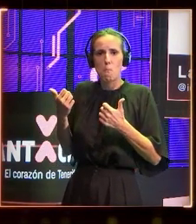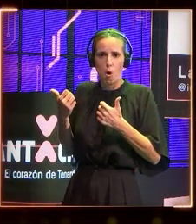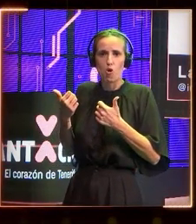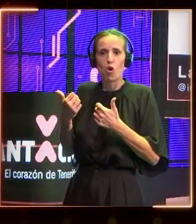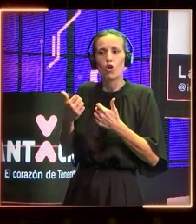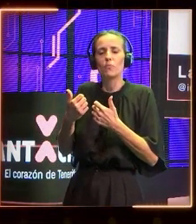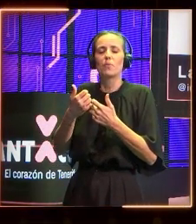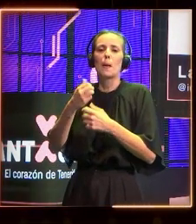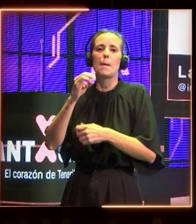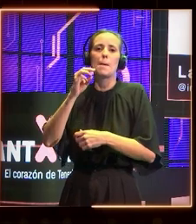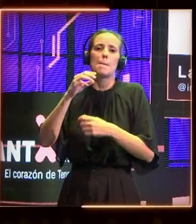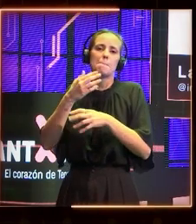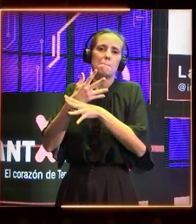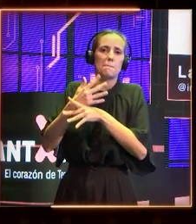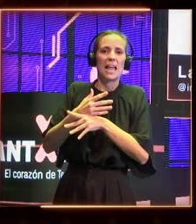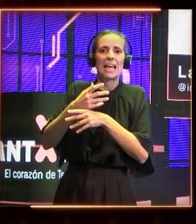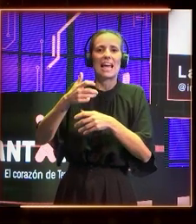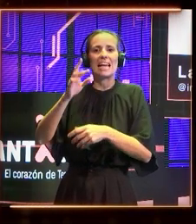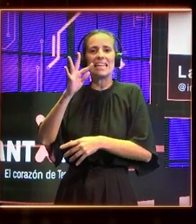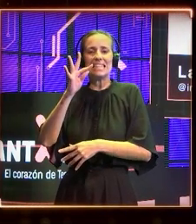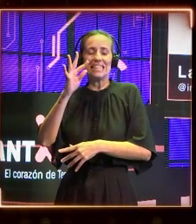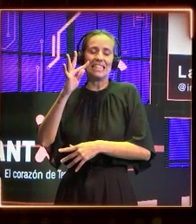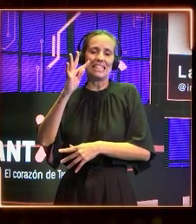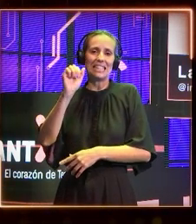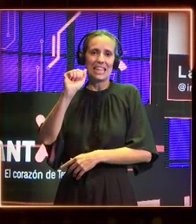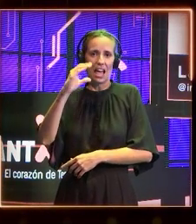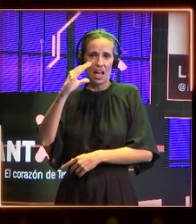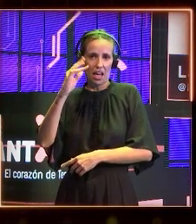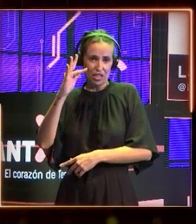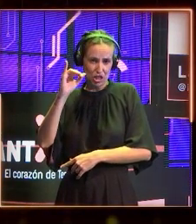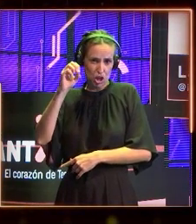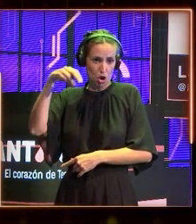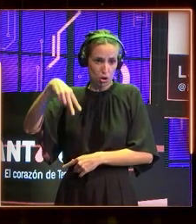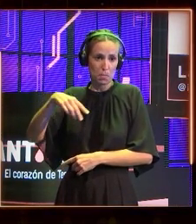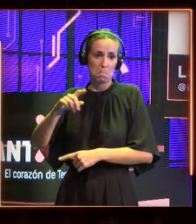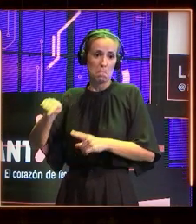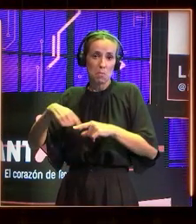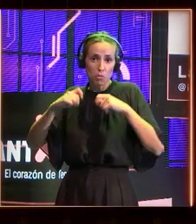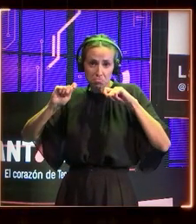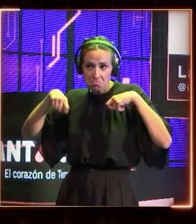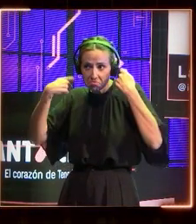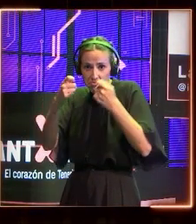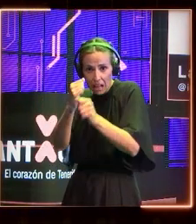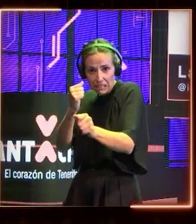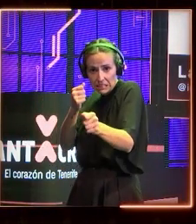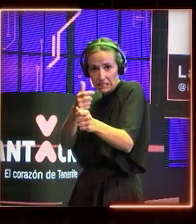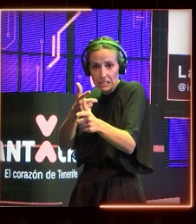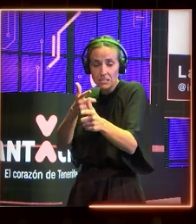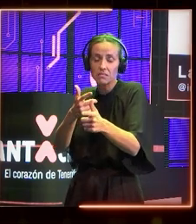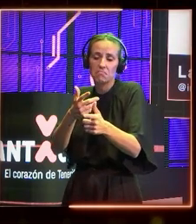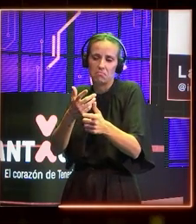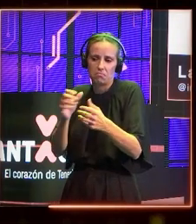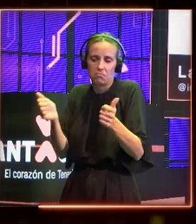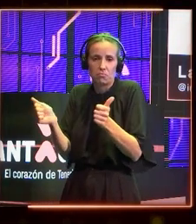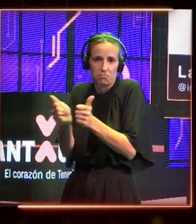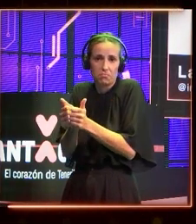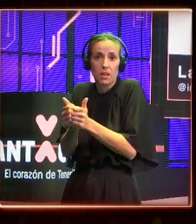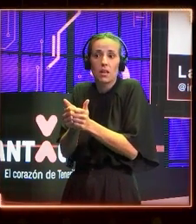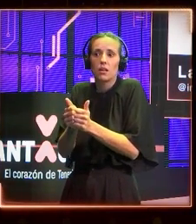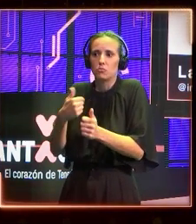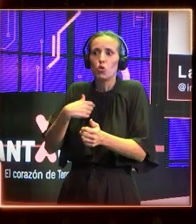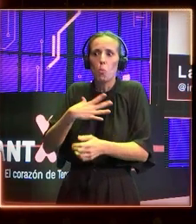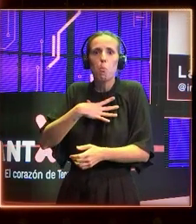Playstation con Assassin's Creed donde yo juego al videojuego con este chaleco Y puedo sentir los impactos que van sucediendo en el videojuego